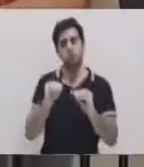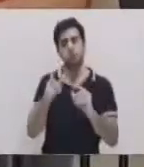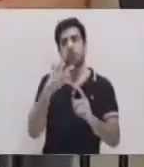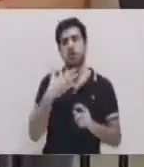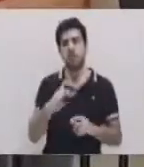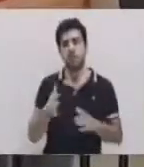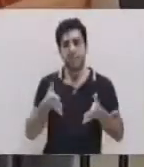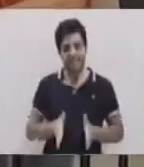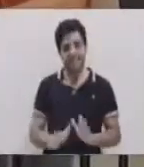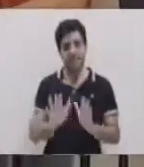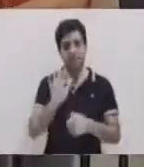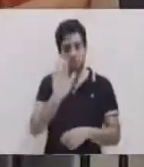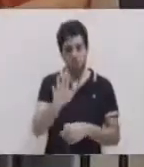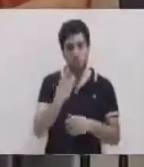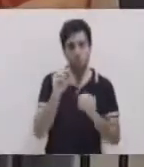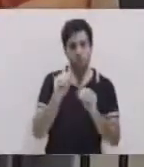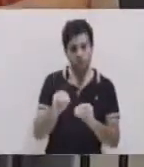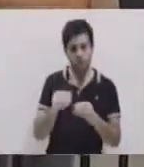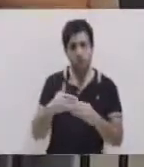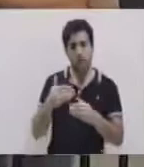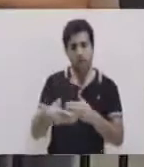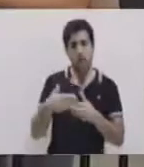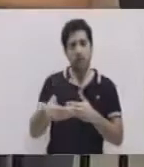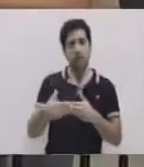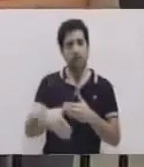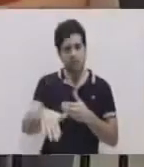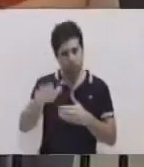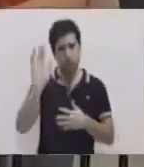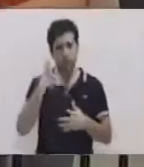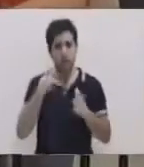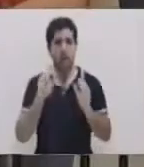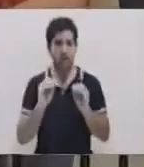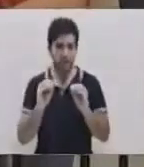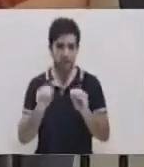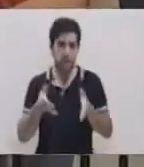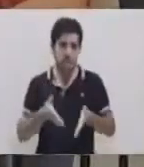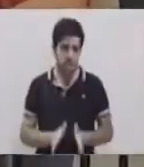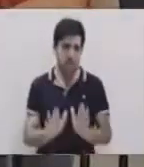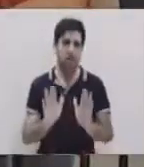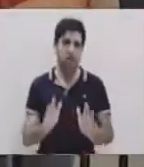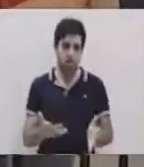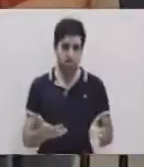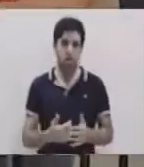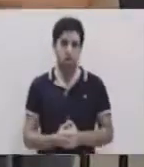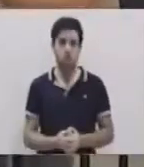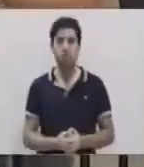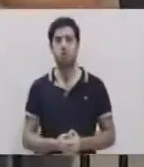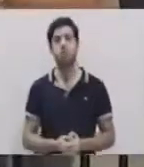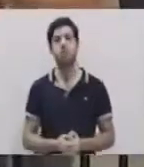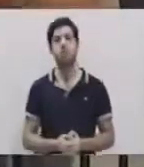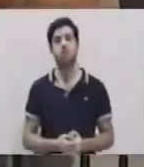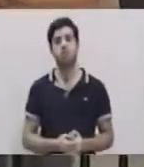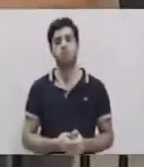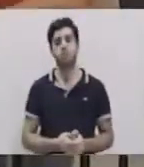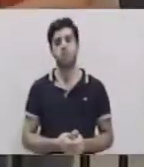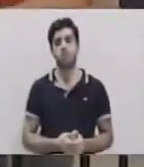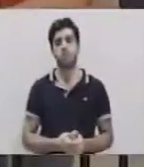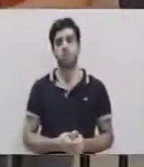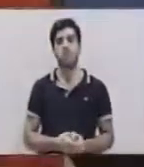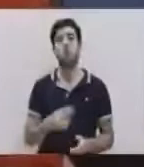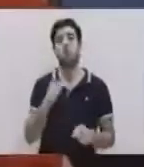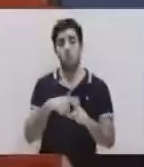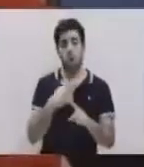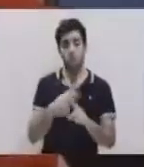¿verdad? Porque si mis padres pues me acostumbran a poder tener un buen ambiente familiar, pues obviamente cuando ya cada quien tenga su